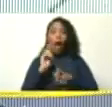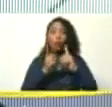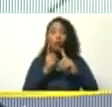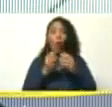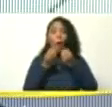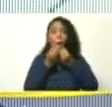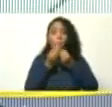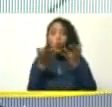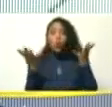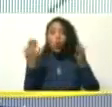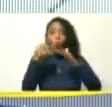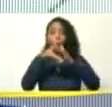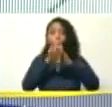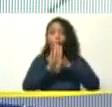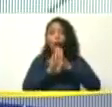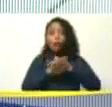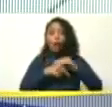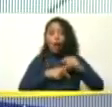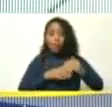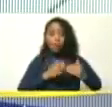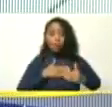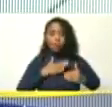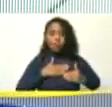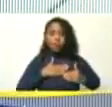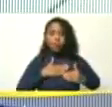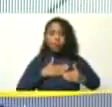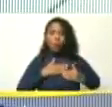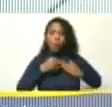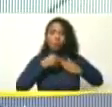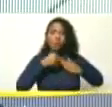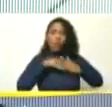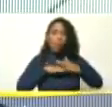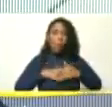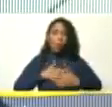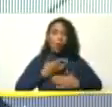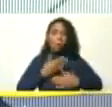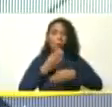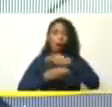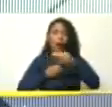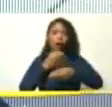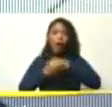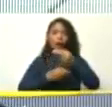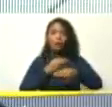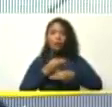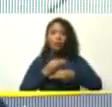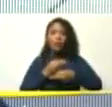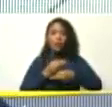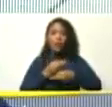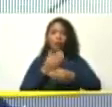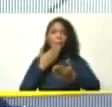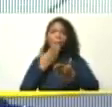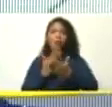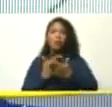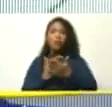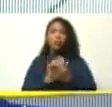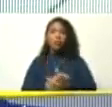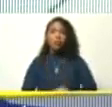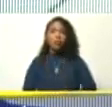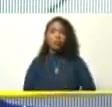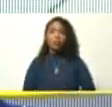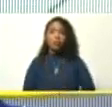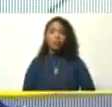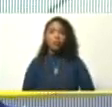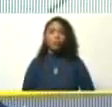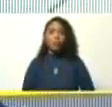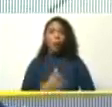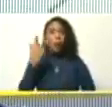guardan en el pecho pobres poderes para franquear la inclemencia, por